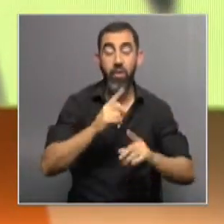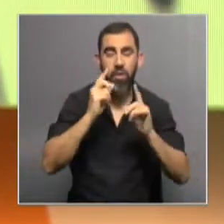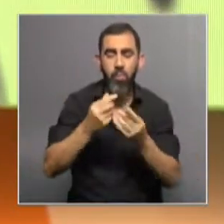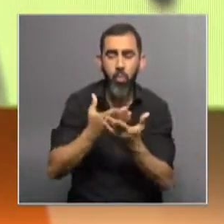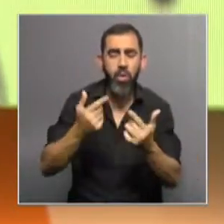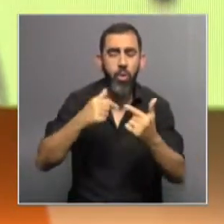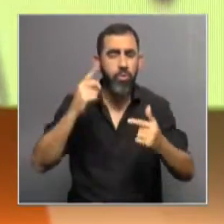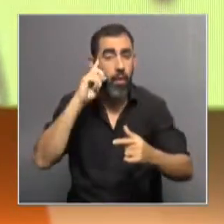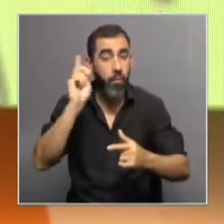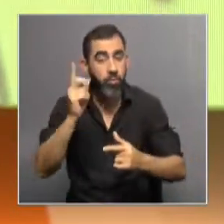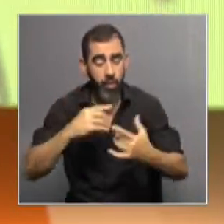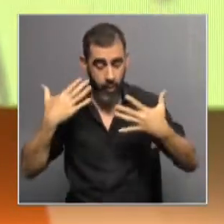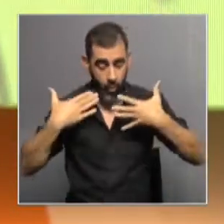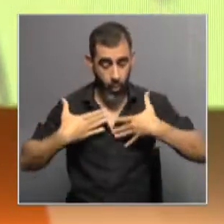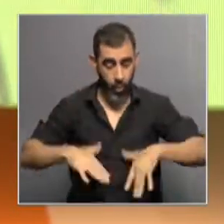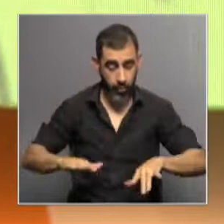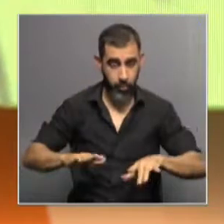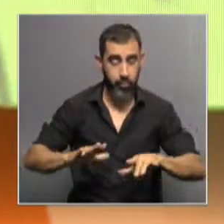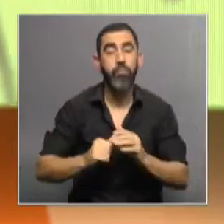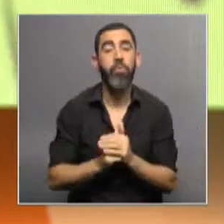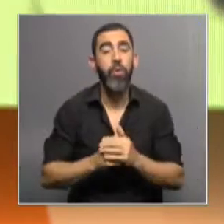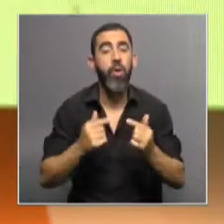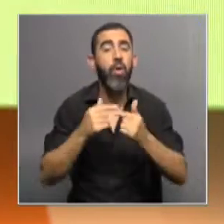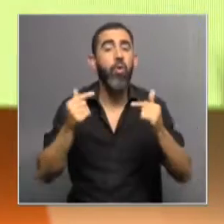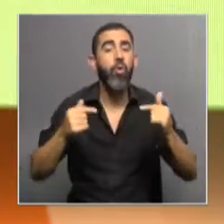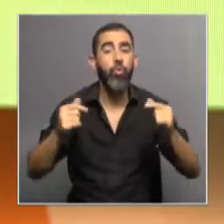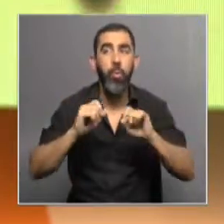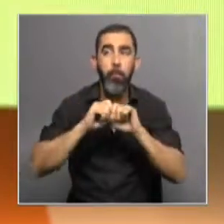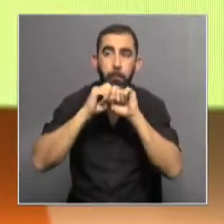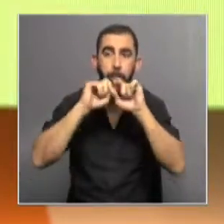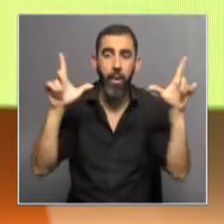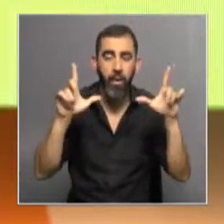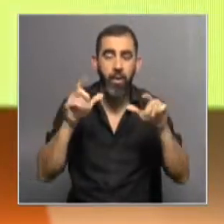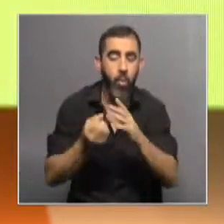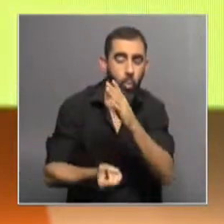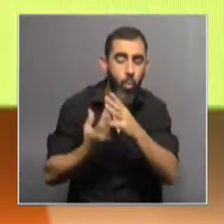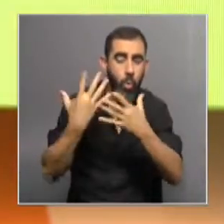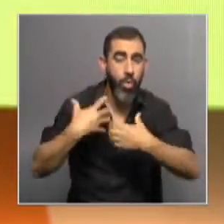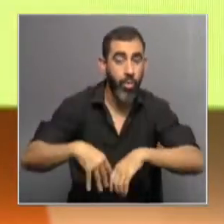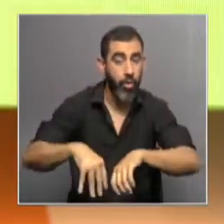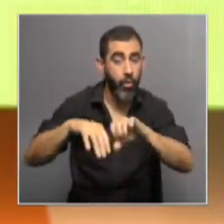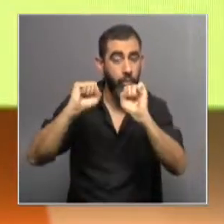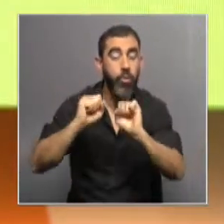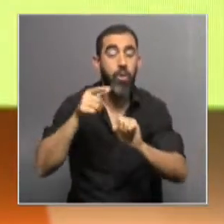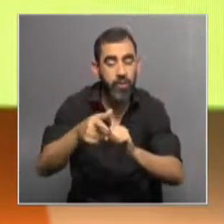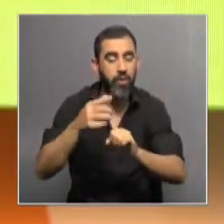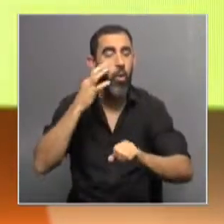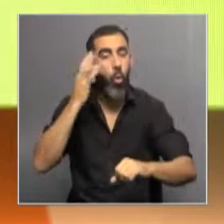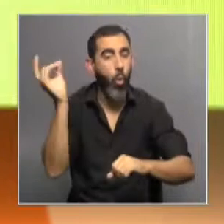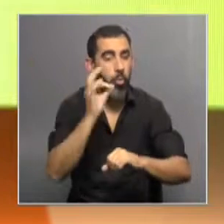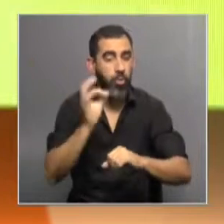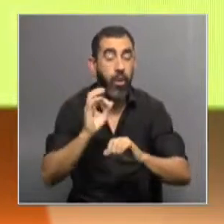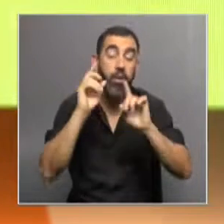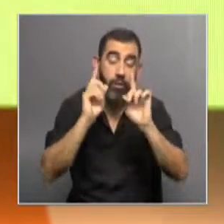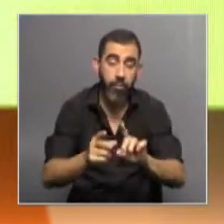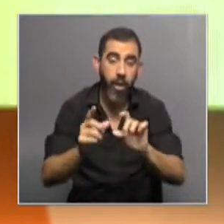desconocemos sobre nuestros cuerpos, en dimensiones que son sorprendentes. Cada nuevo hallazgo es una oportunidad, pero también